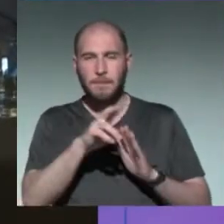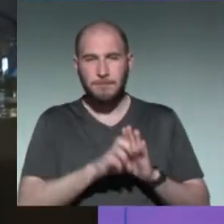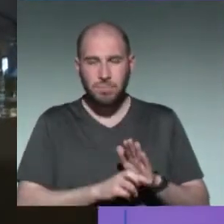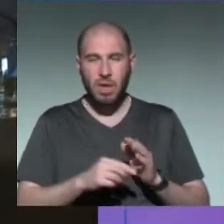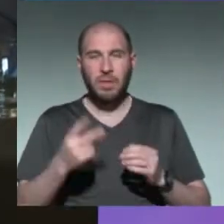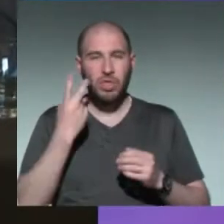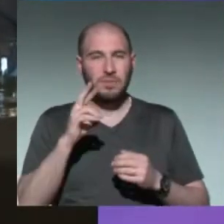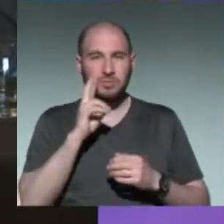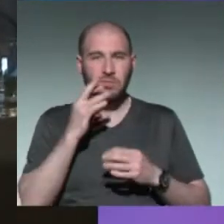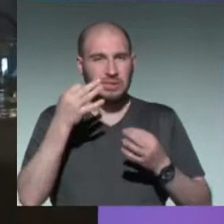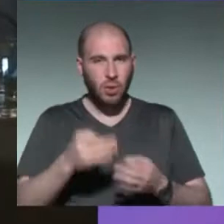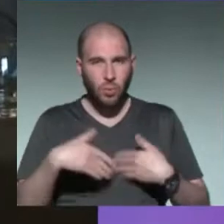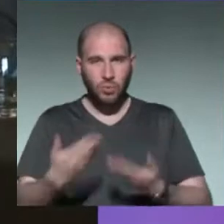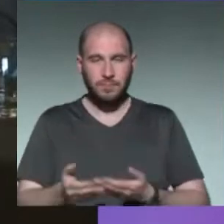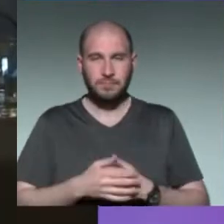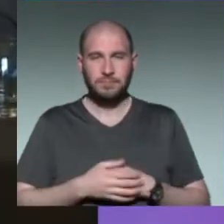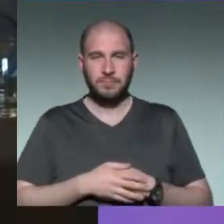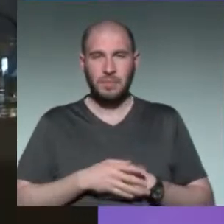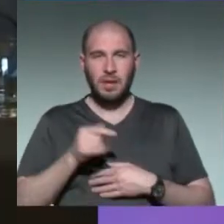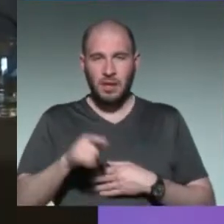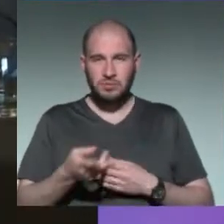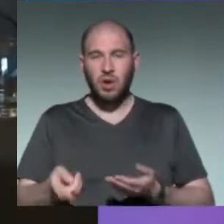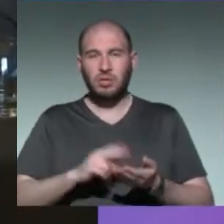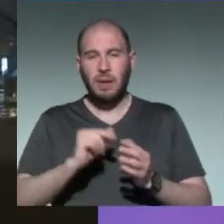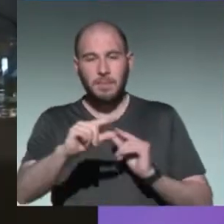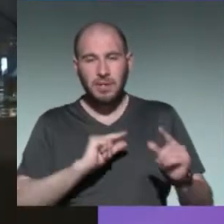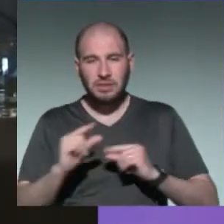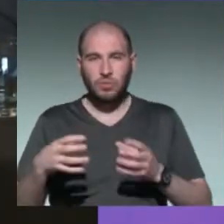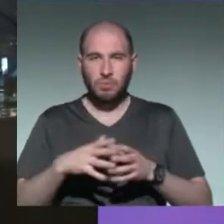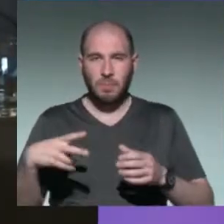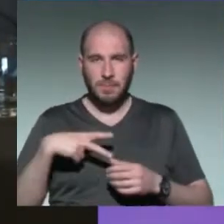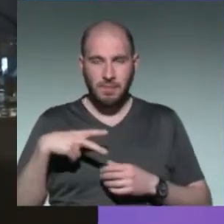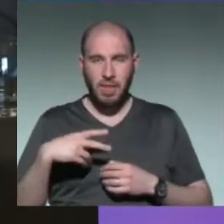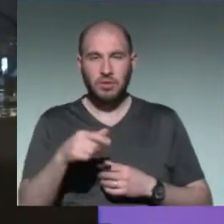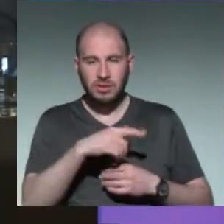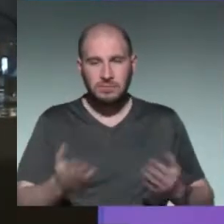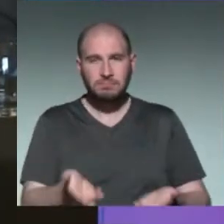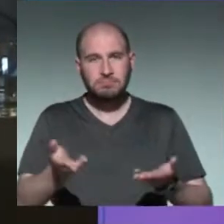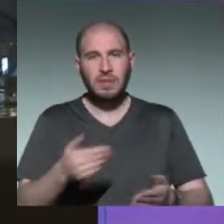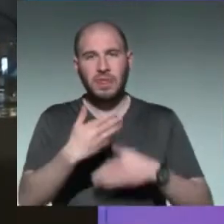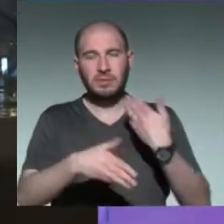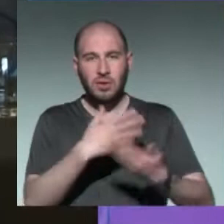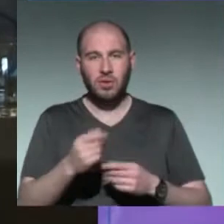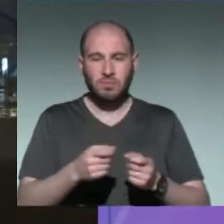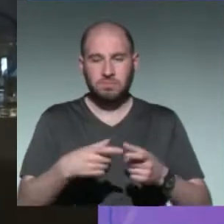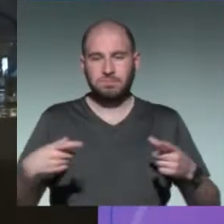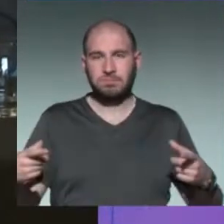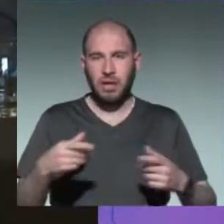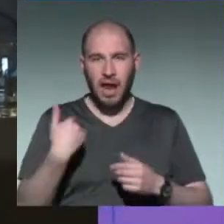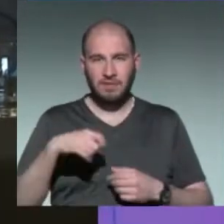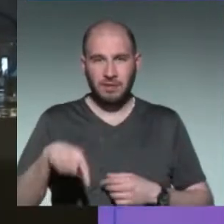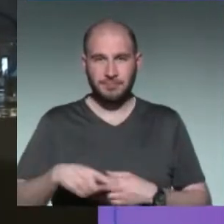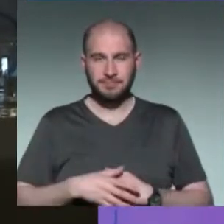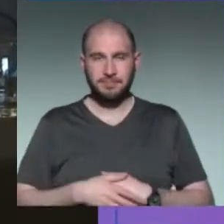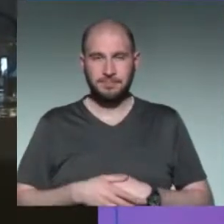financiero del 2019. Eso va a ir retomando el crédito del sector privado, que es el que tiene que impulsar el desarrollo y el crecimiento de la